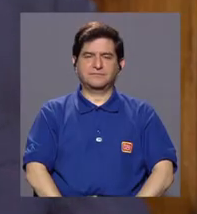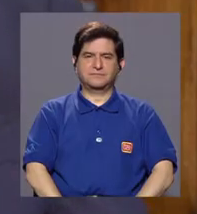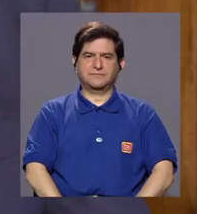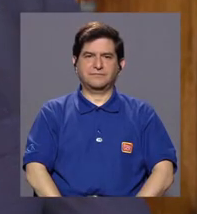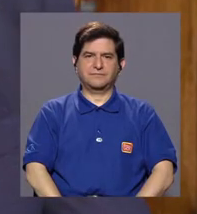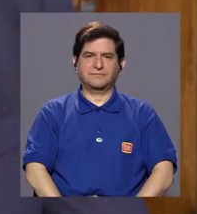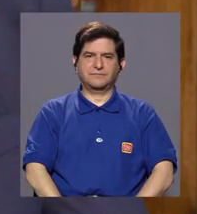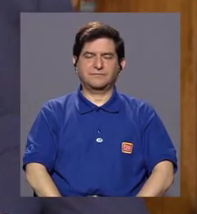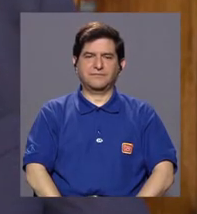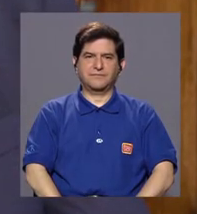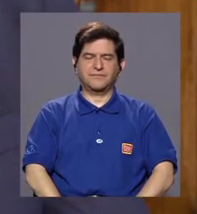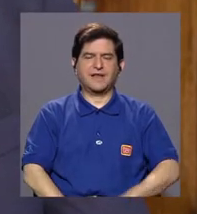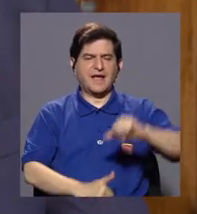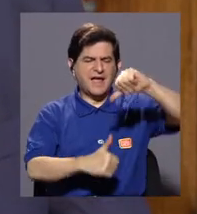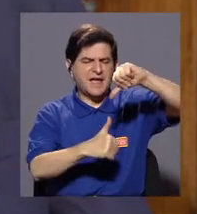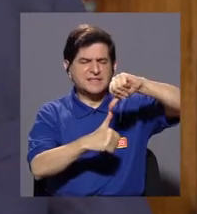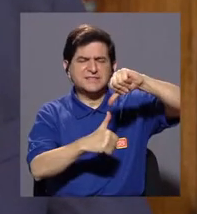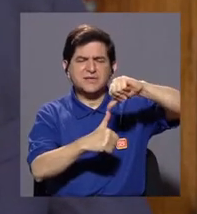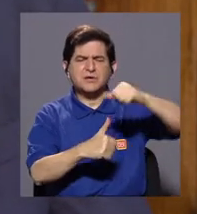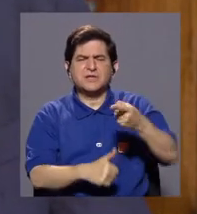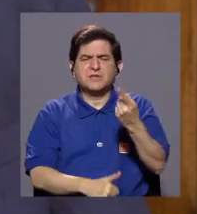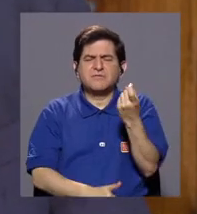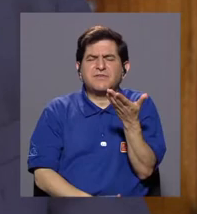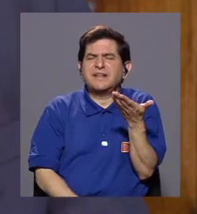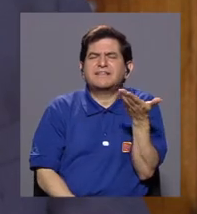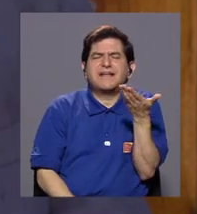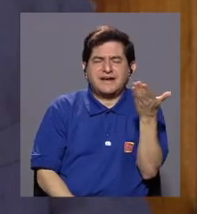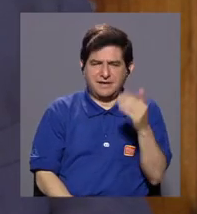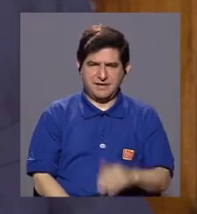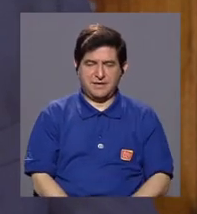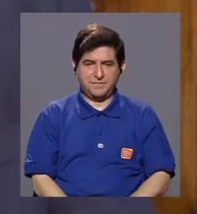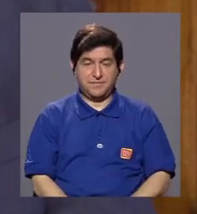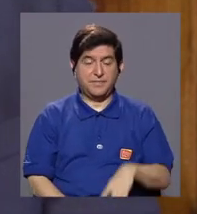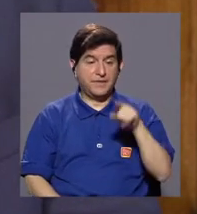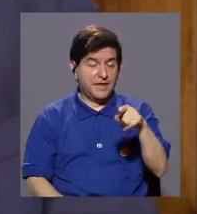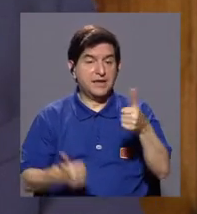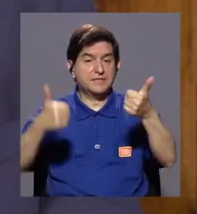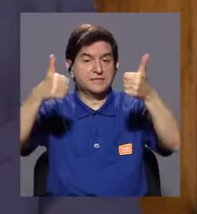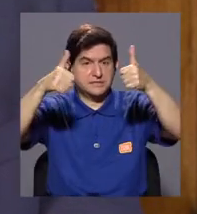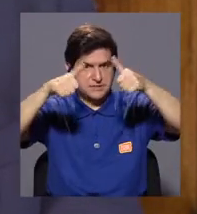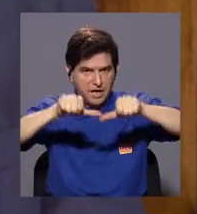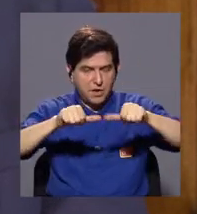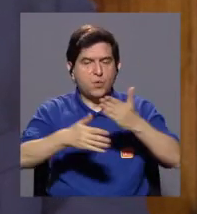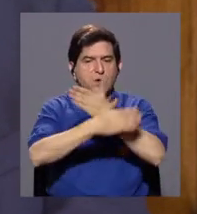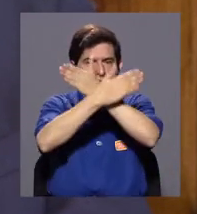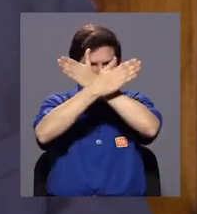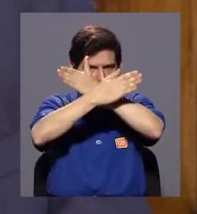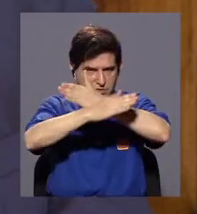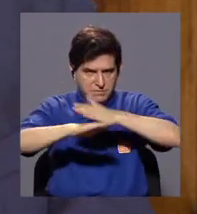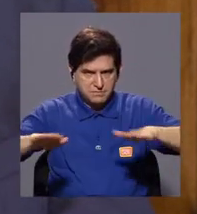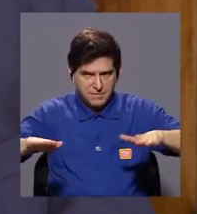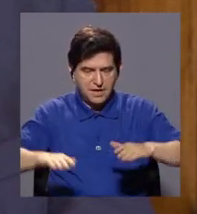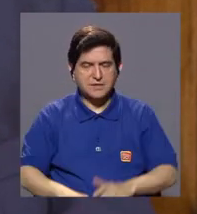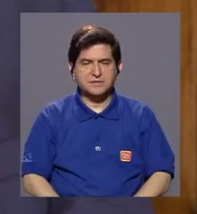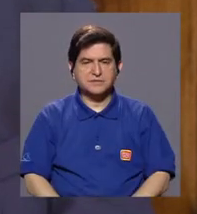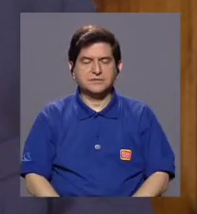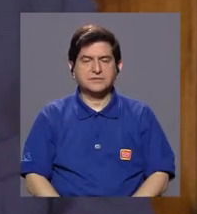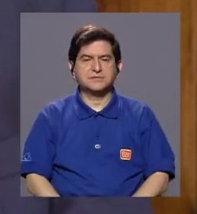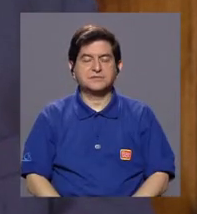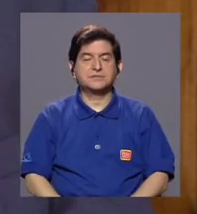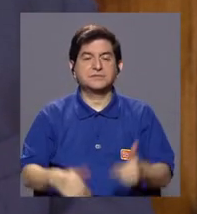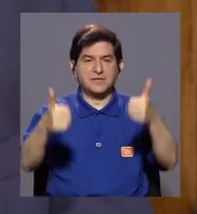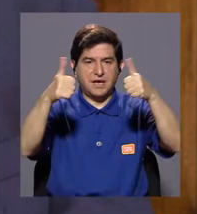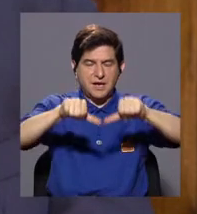¿Qué faltó en Centroamérica para que el acuerdo de paz, el